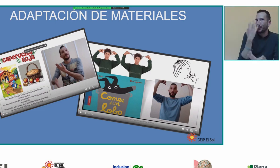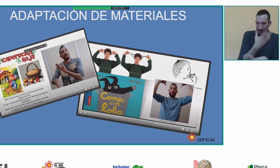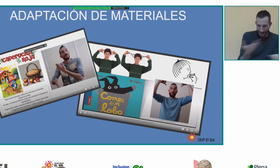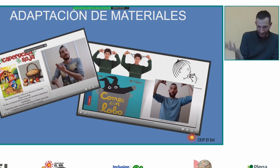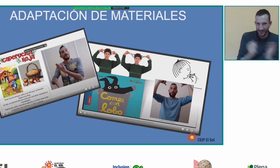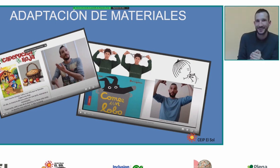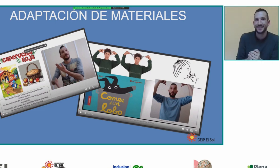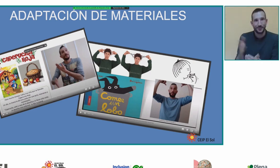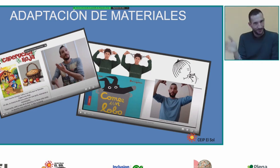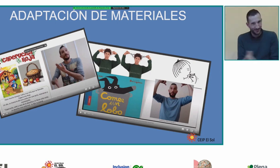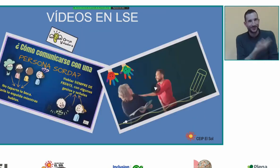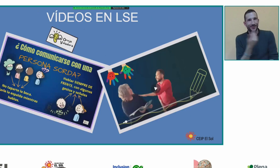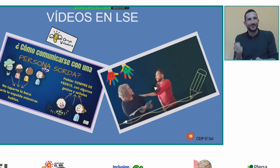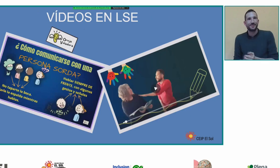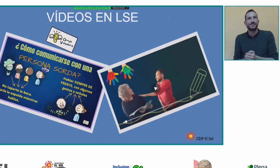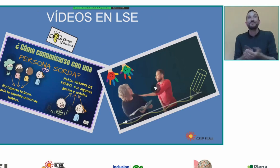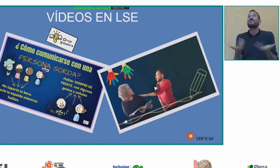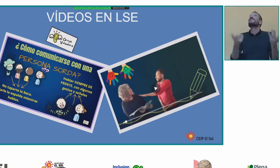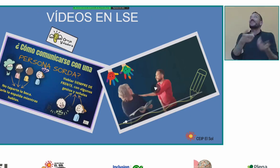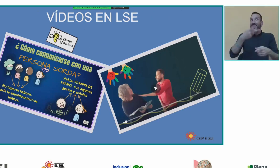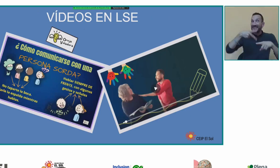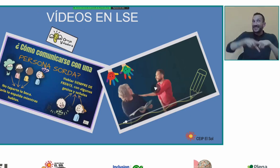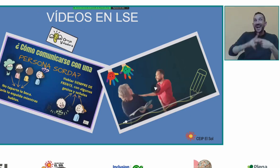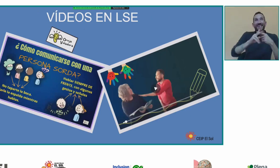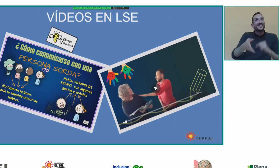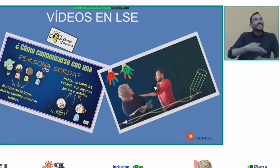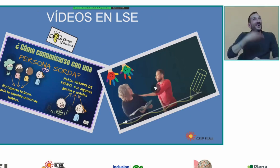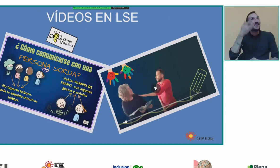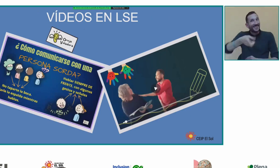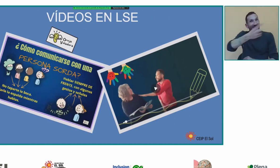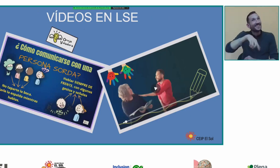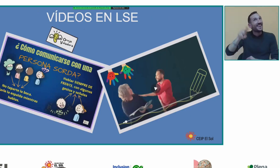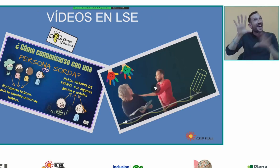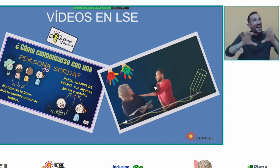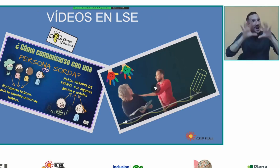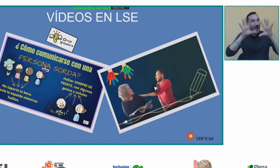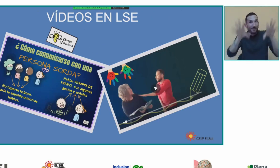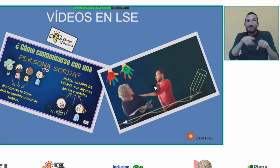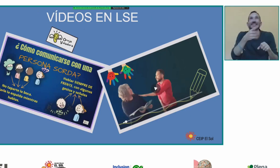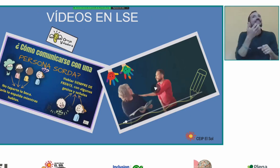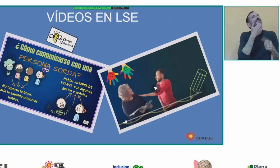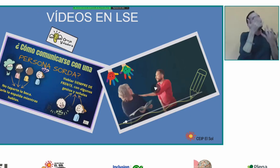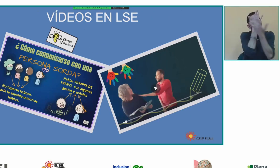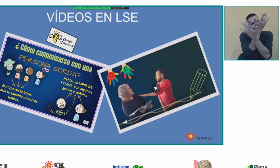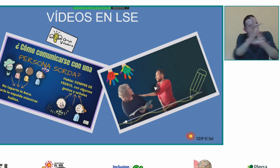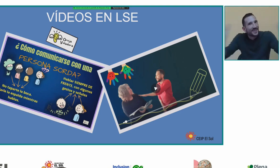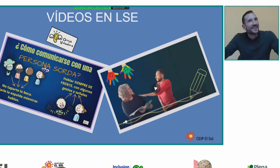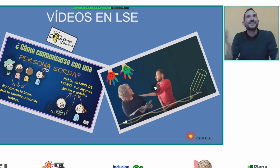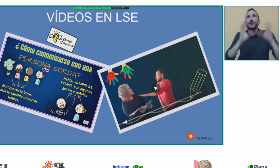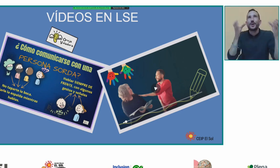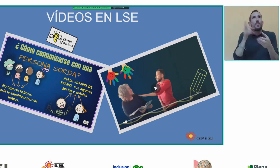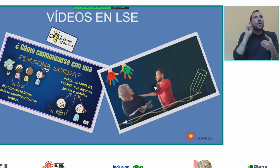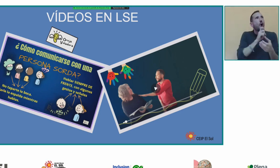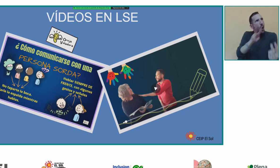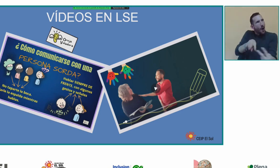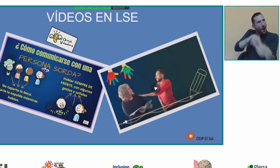entonces a veces utilizamos distintos recursos en cuanto al taller con los oyentes al taller de